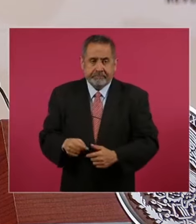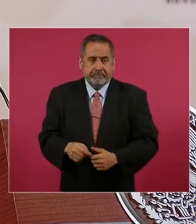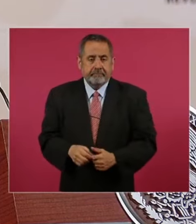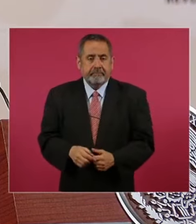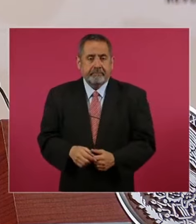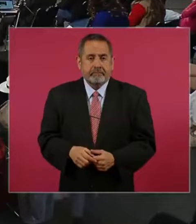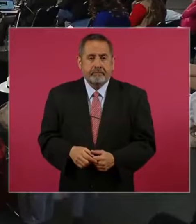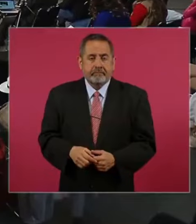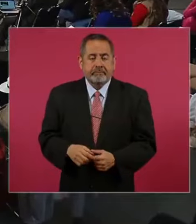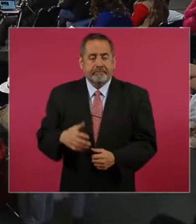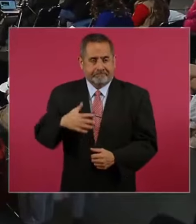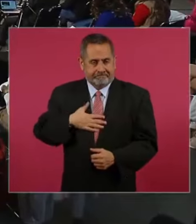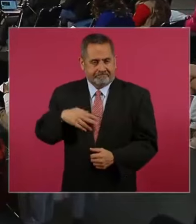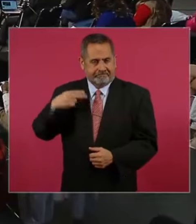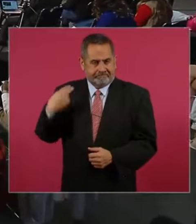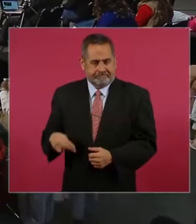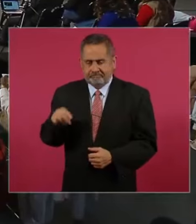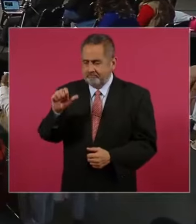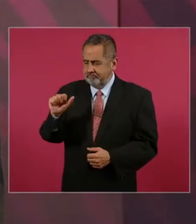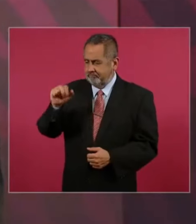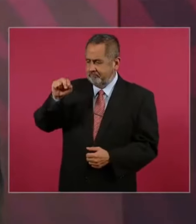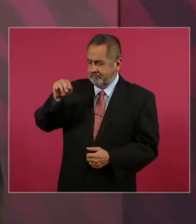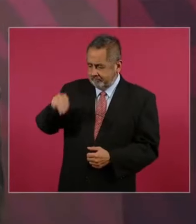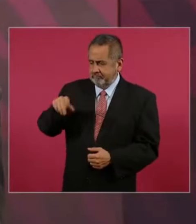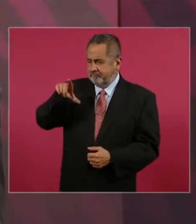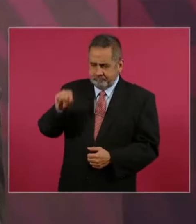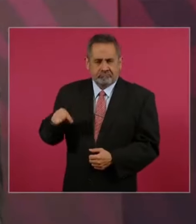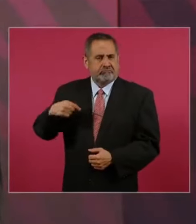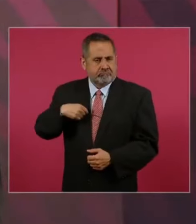Me dejo de llamar Andrés Manuel